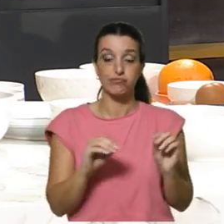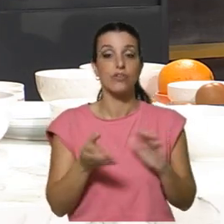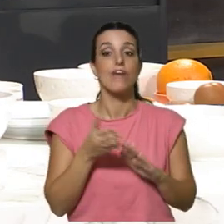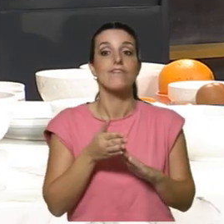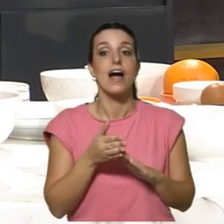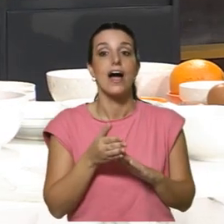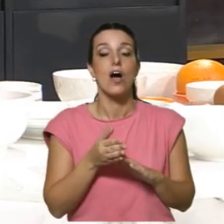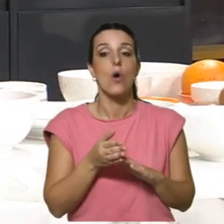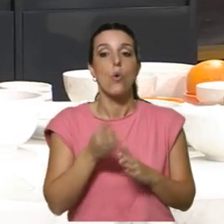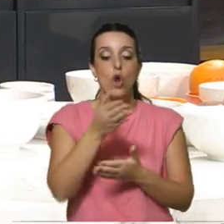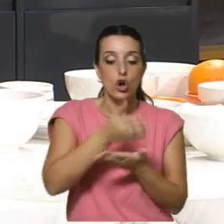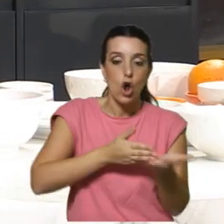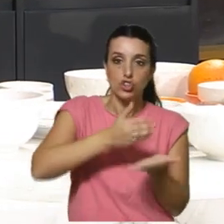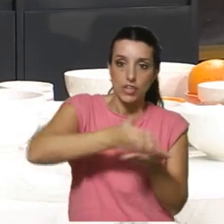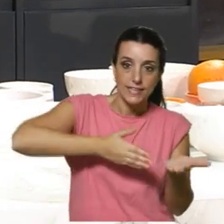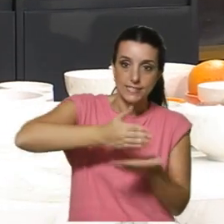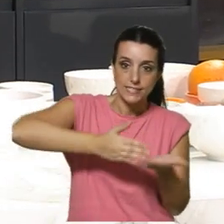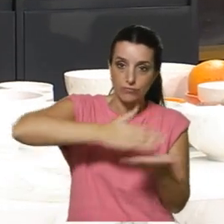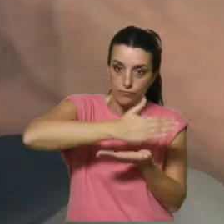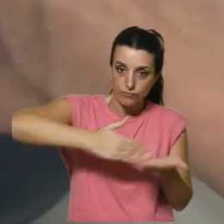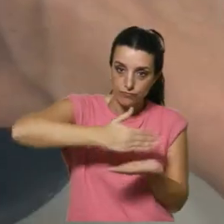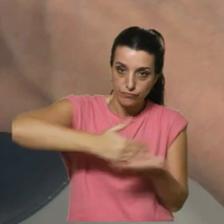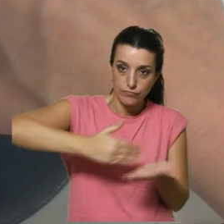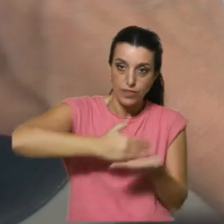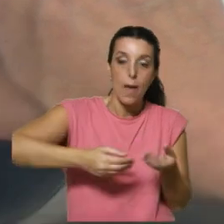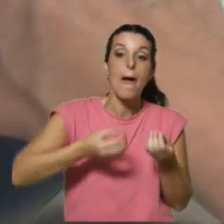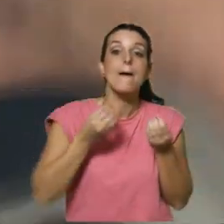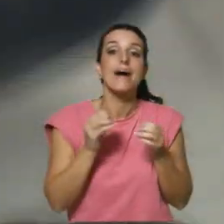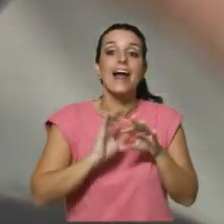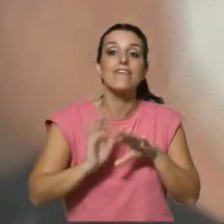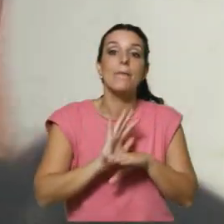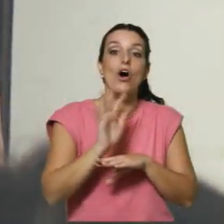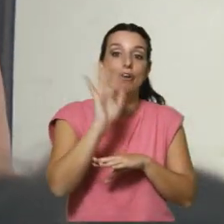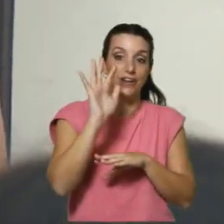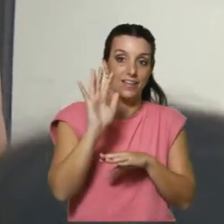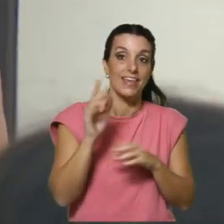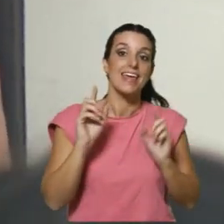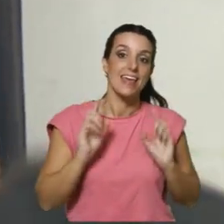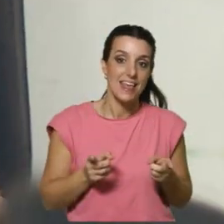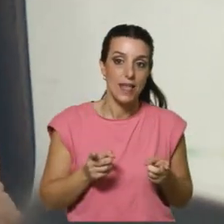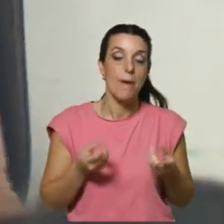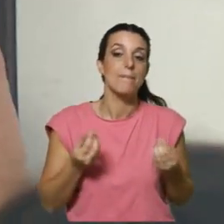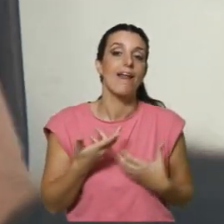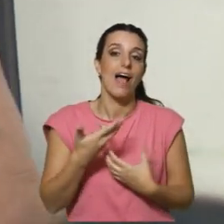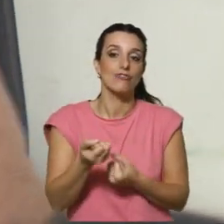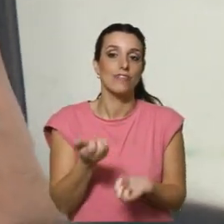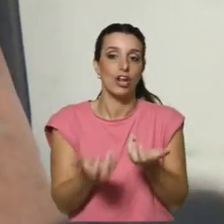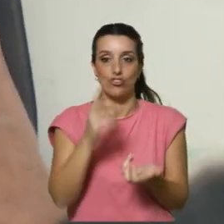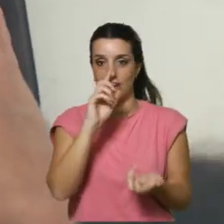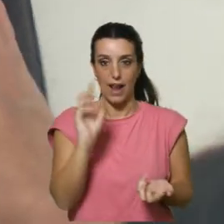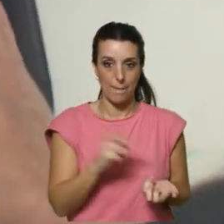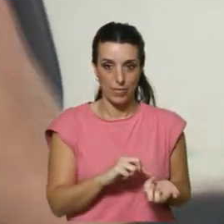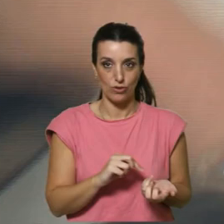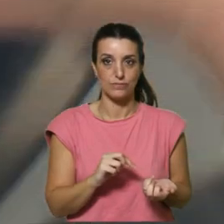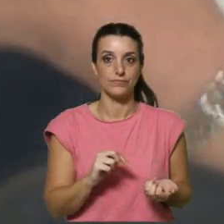vamos a hacer unos cortes para favorecer la evaporación del líquido y a su vez para ayudar a que se cocine más rápido.